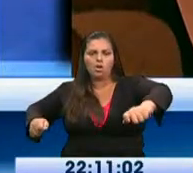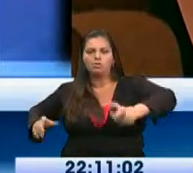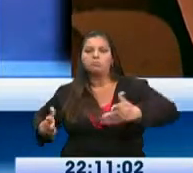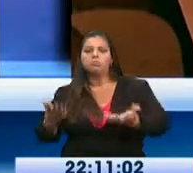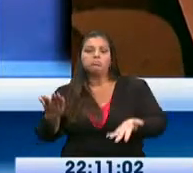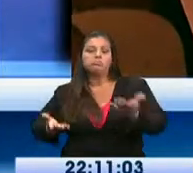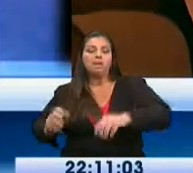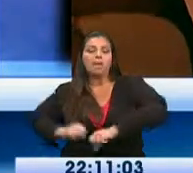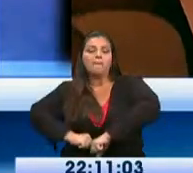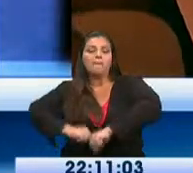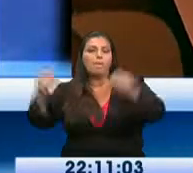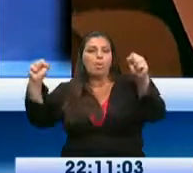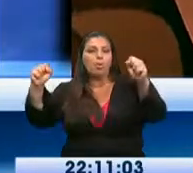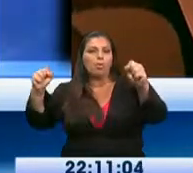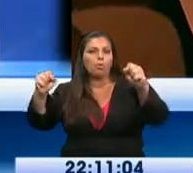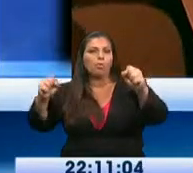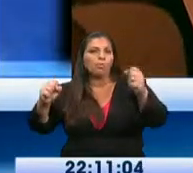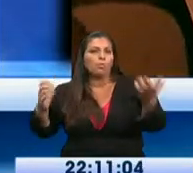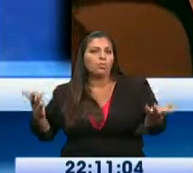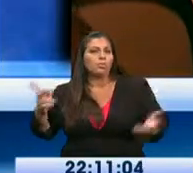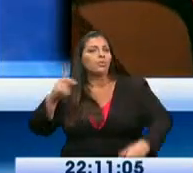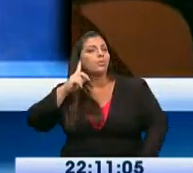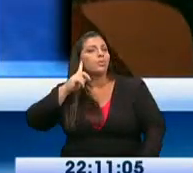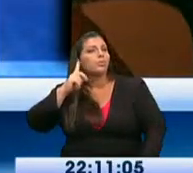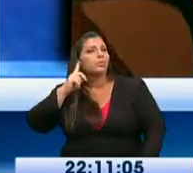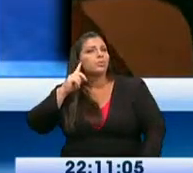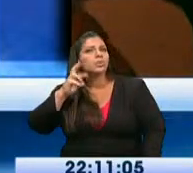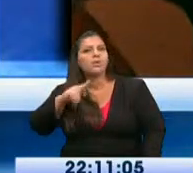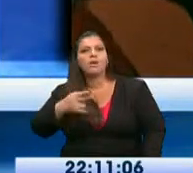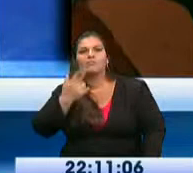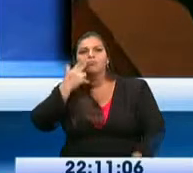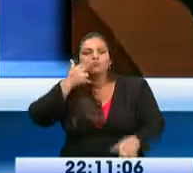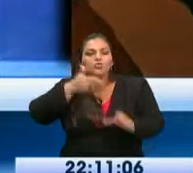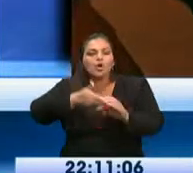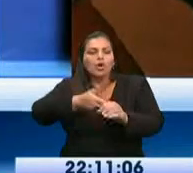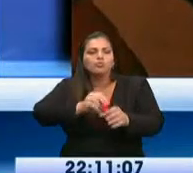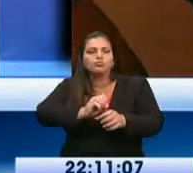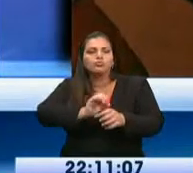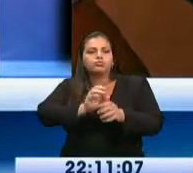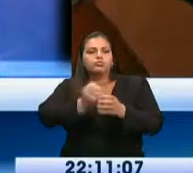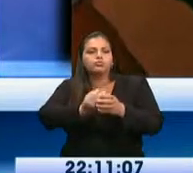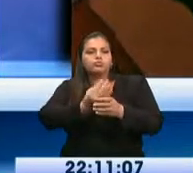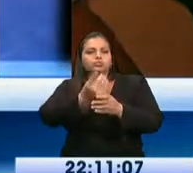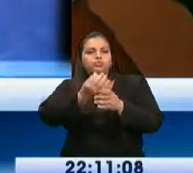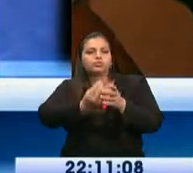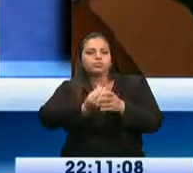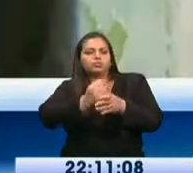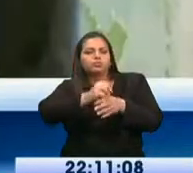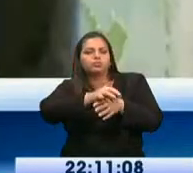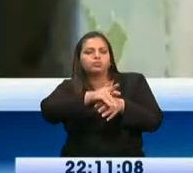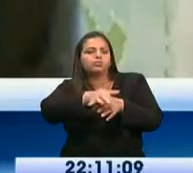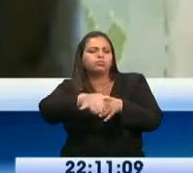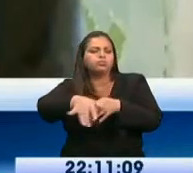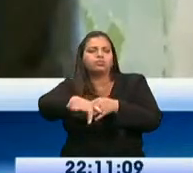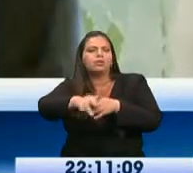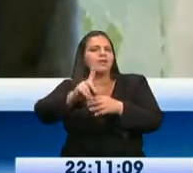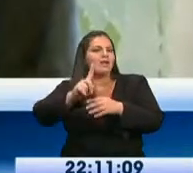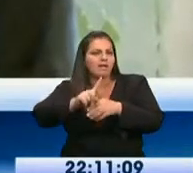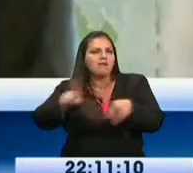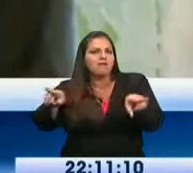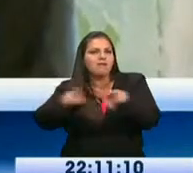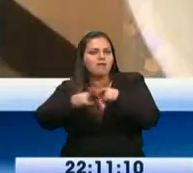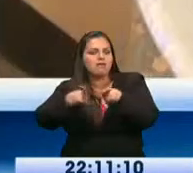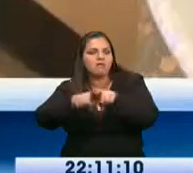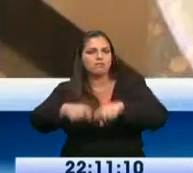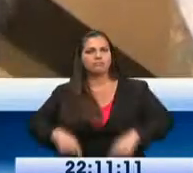era lo que se escuchaba, como cuando se destapa un gas, así se sonaba todo, pero nosotros no sabíamos. La onda